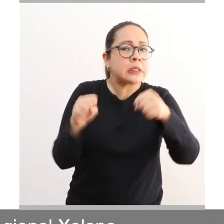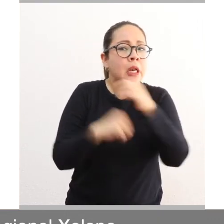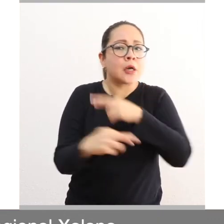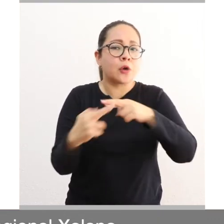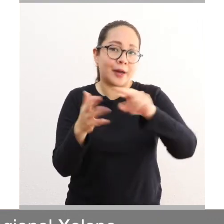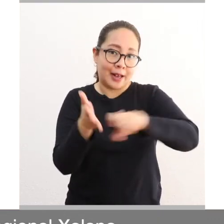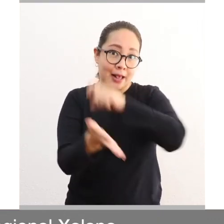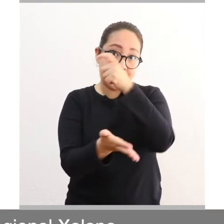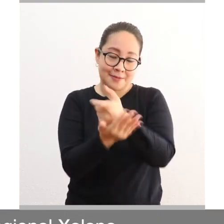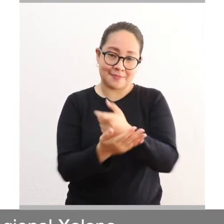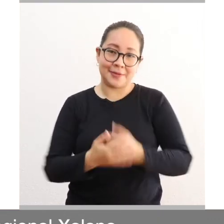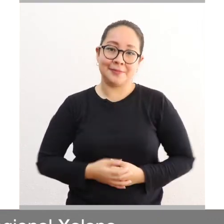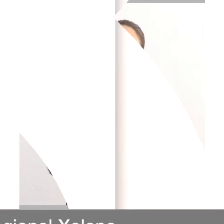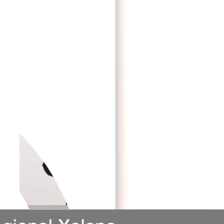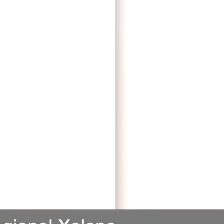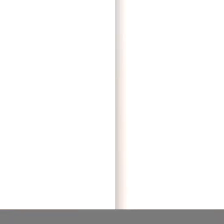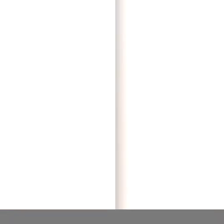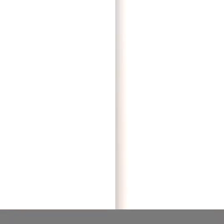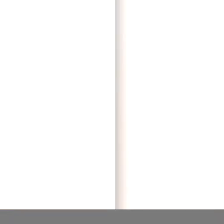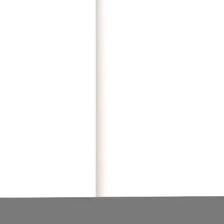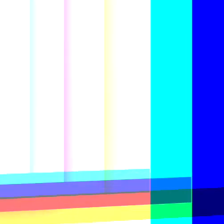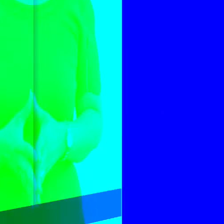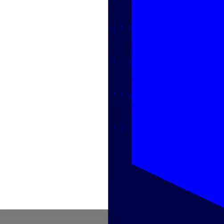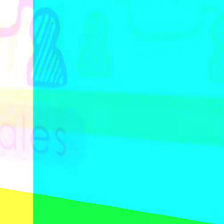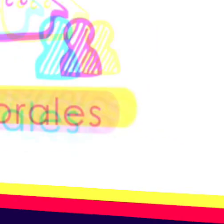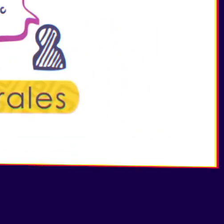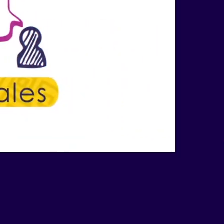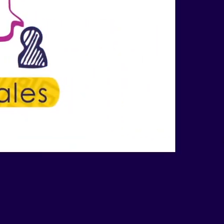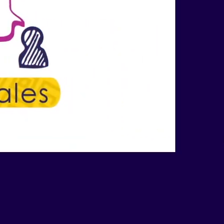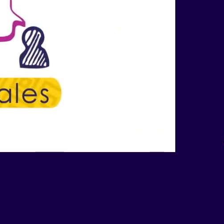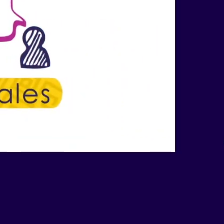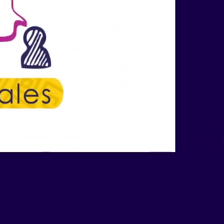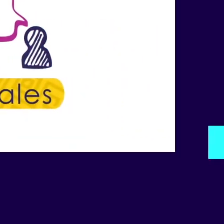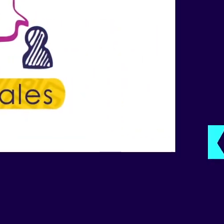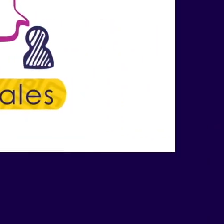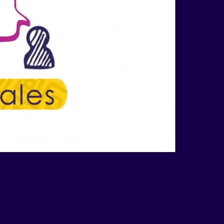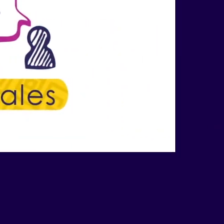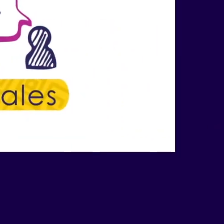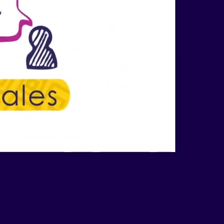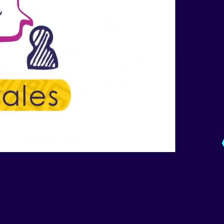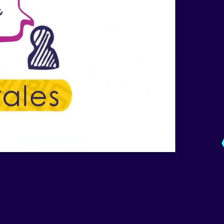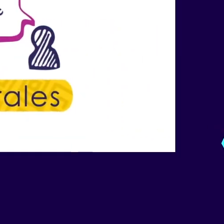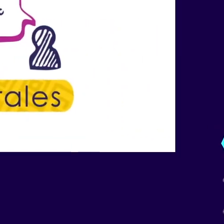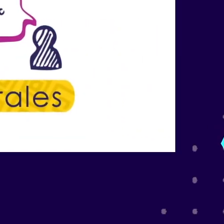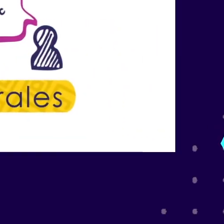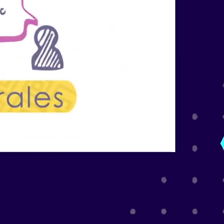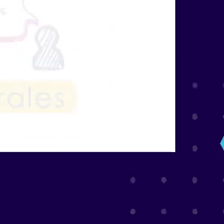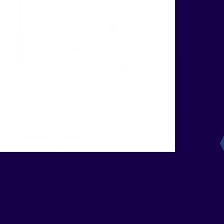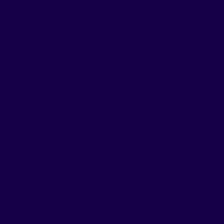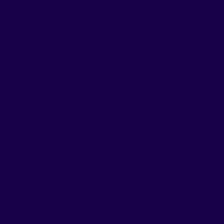Regional Jalapa. Esto fue Desde La Tercera, Voces Electorales. Hasta la próxima.